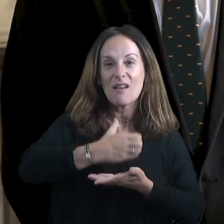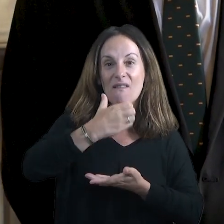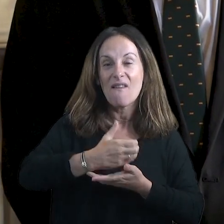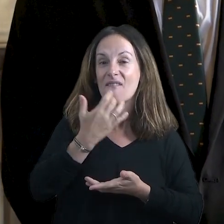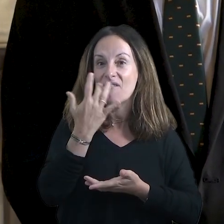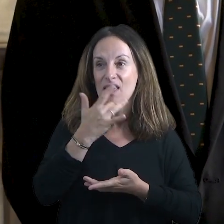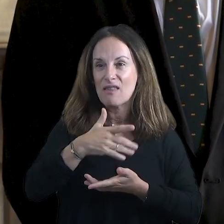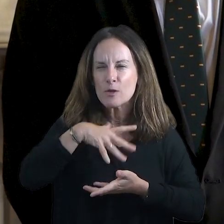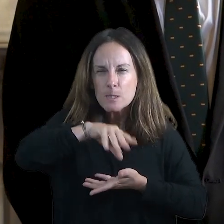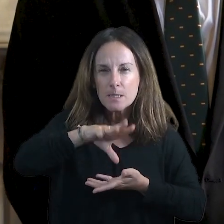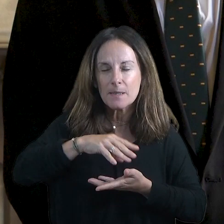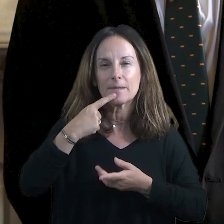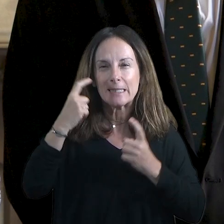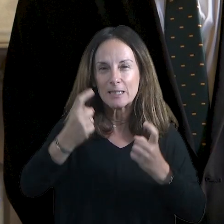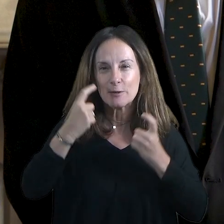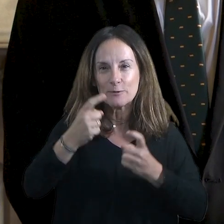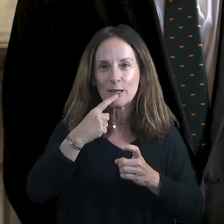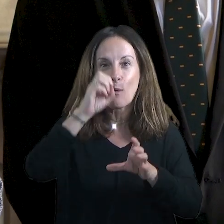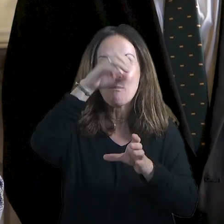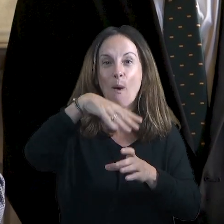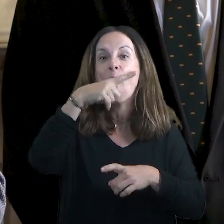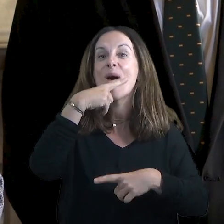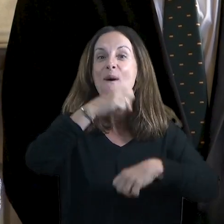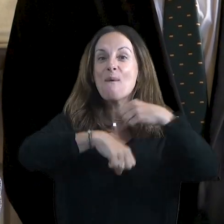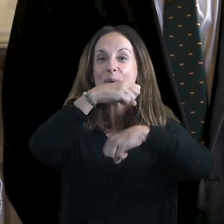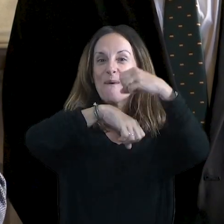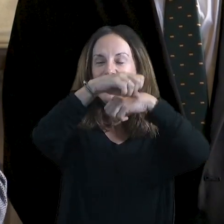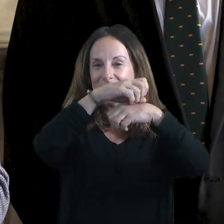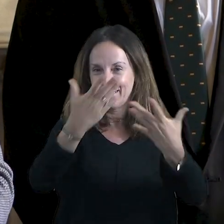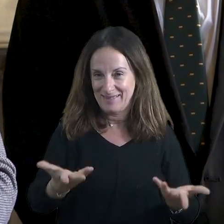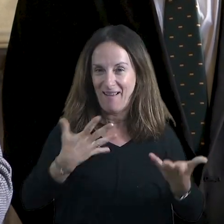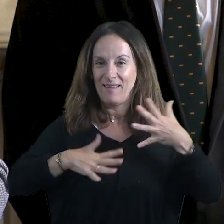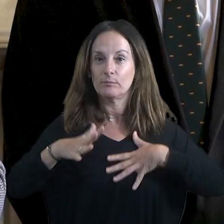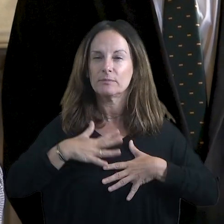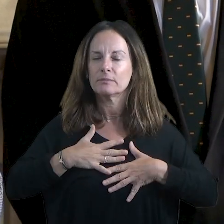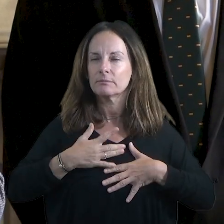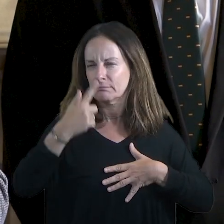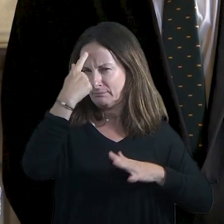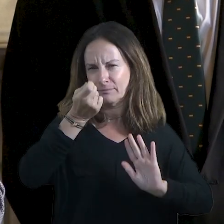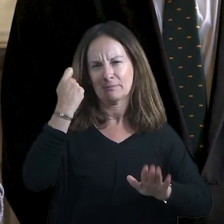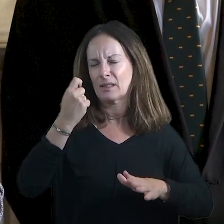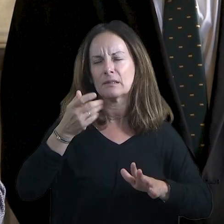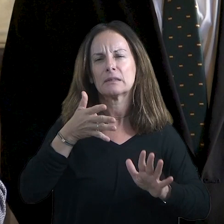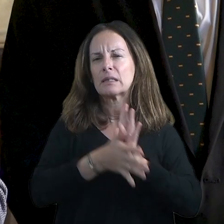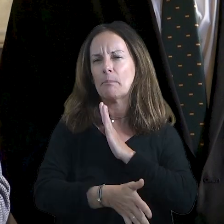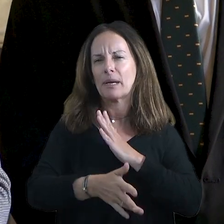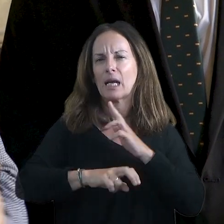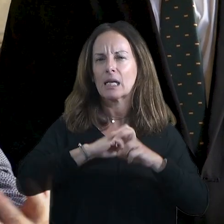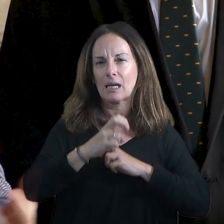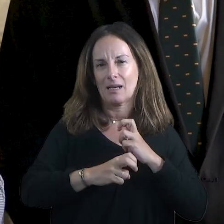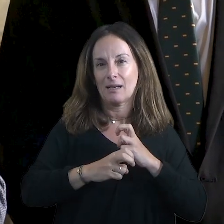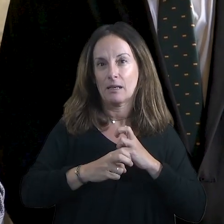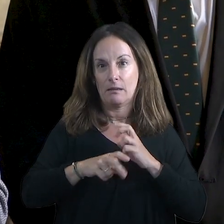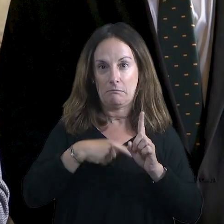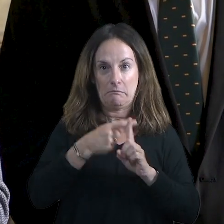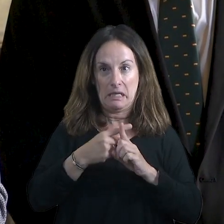colegio, pues creemos que se conserva y creemos que perdura, porque al final los peques son los que educan efectivamente a una familia, y los que